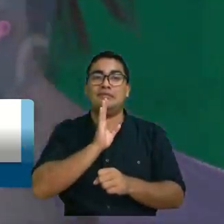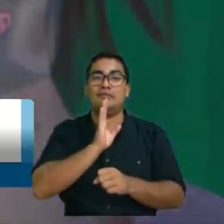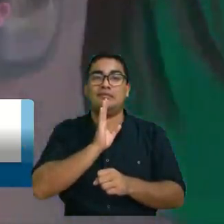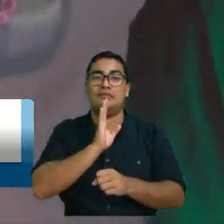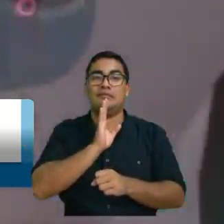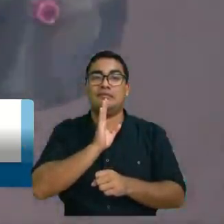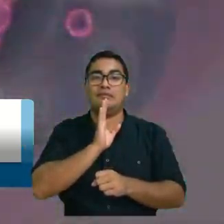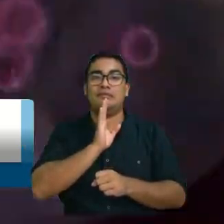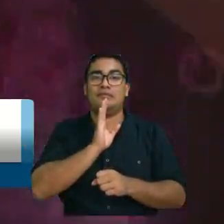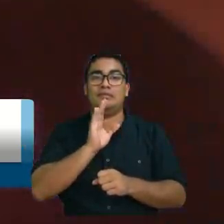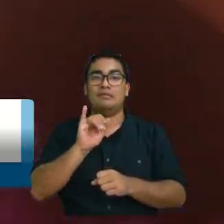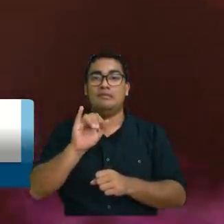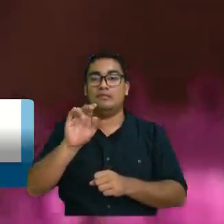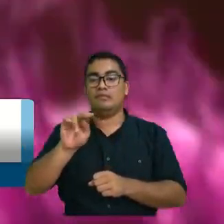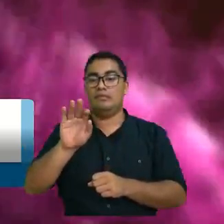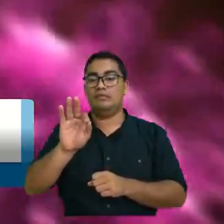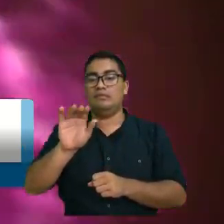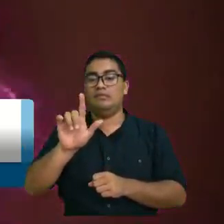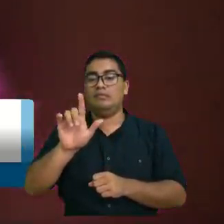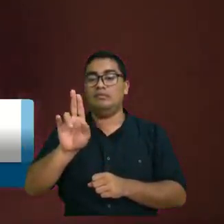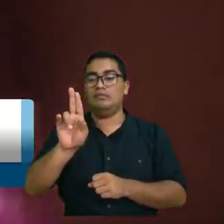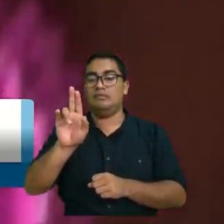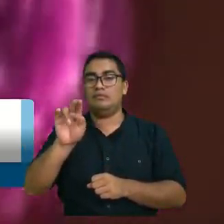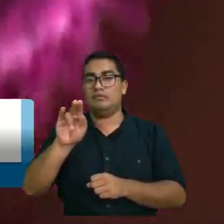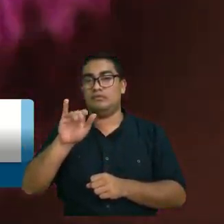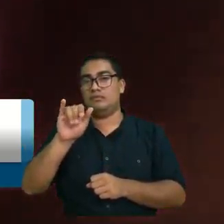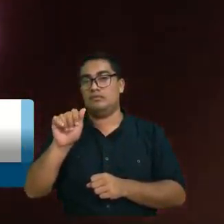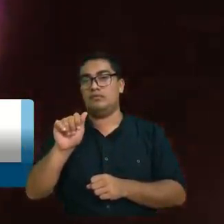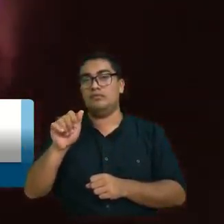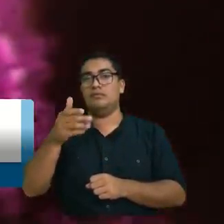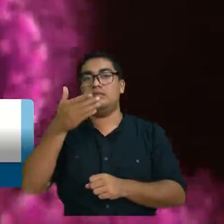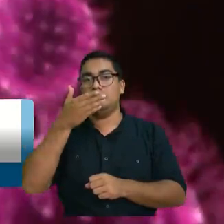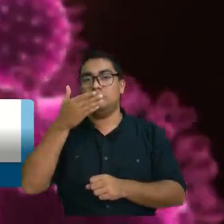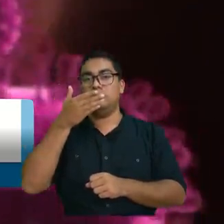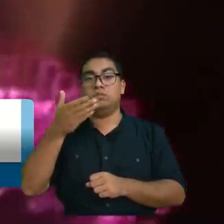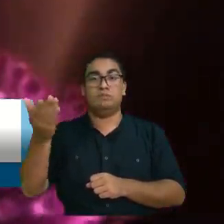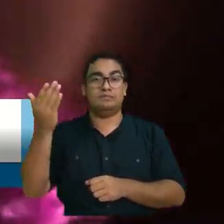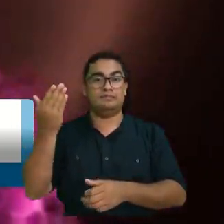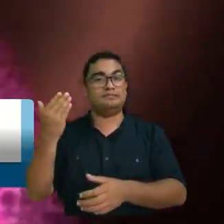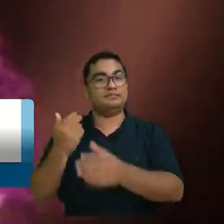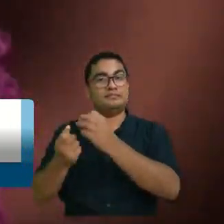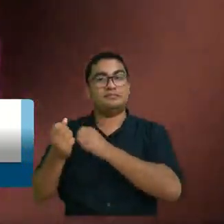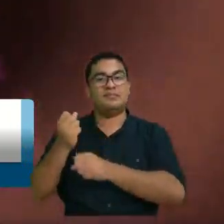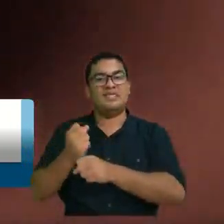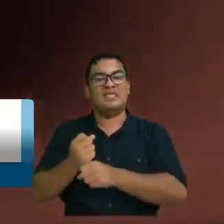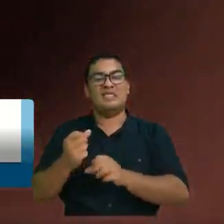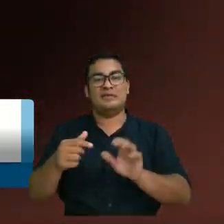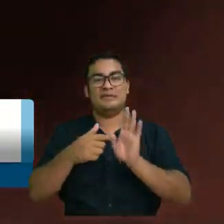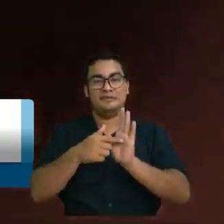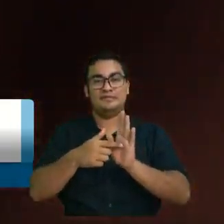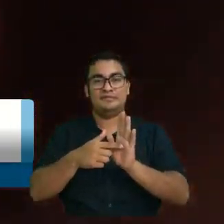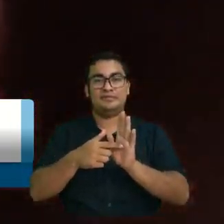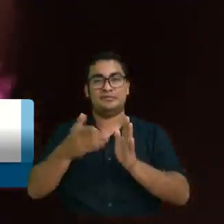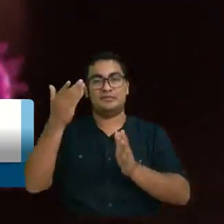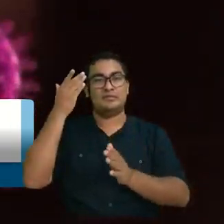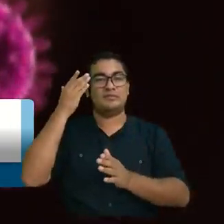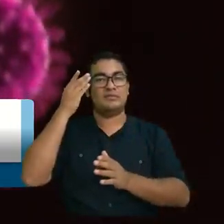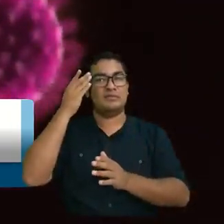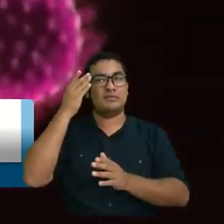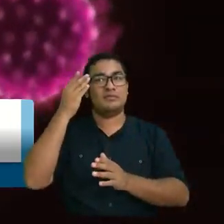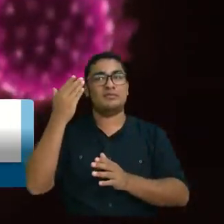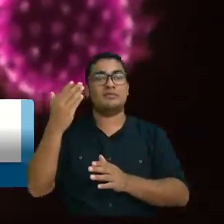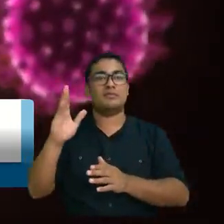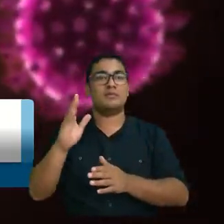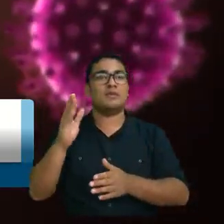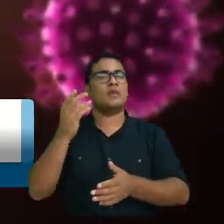de influenza y H1N1 en años anteriores? Por ejemplo, yo sé que usted ya tiene varios años, ya